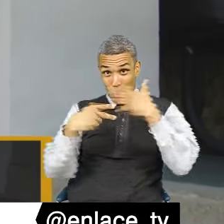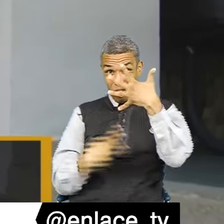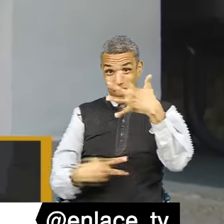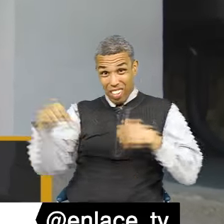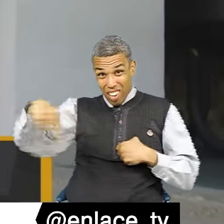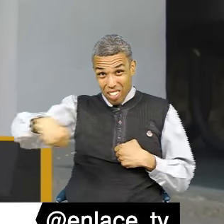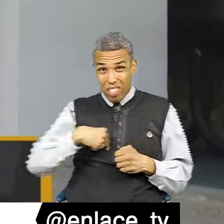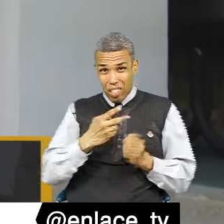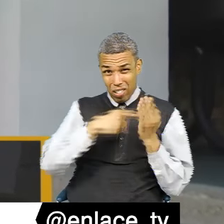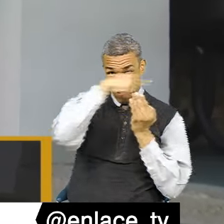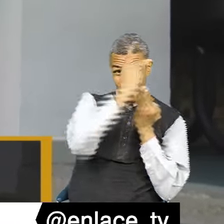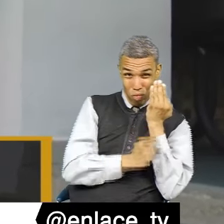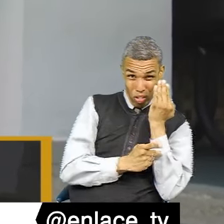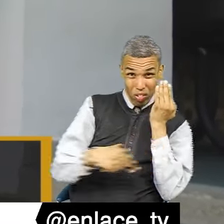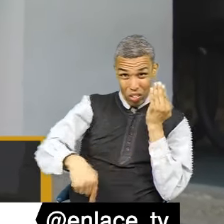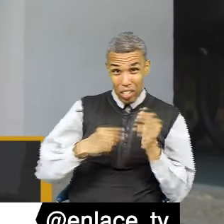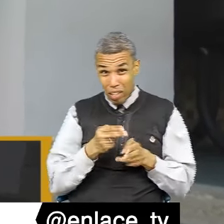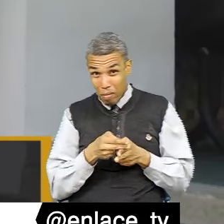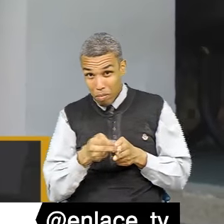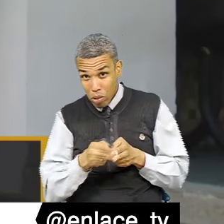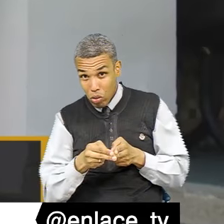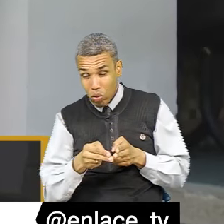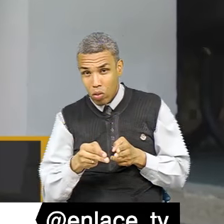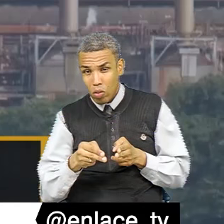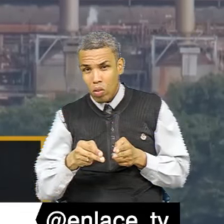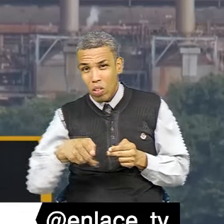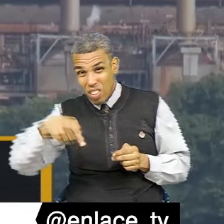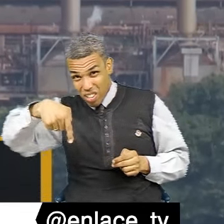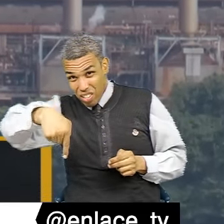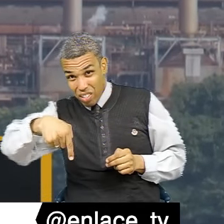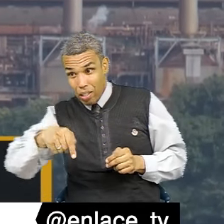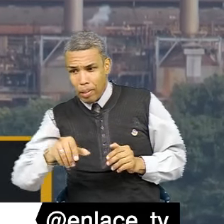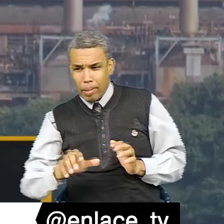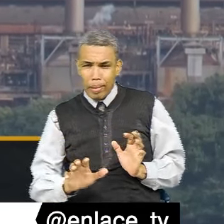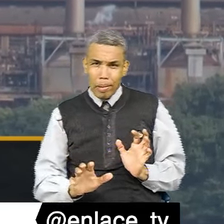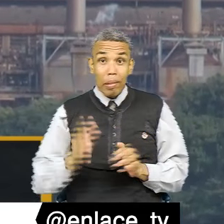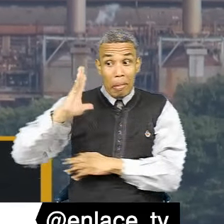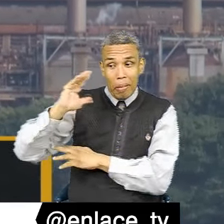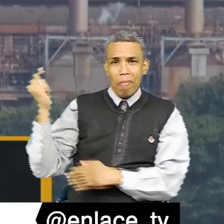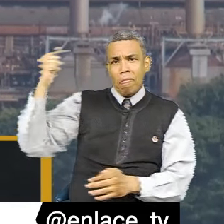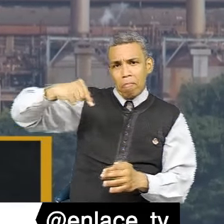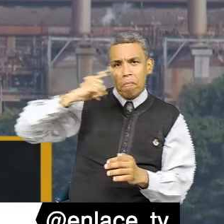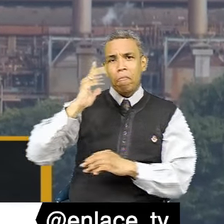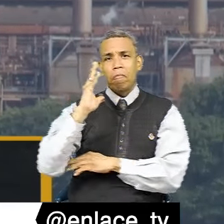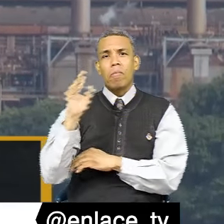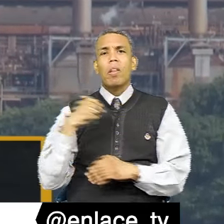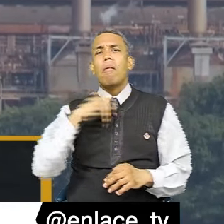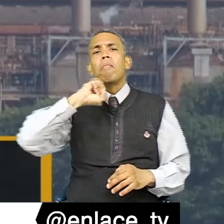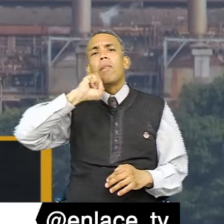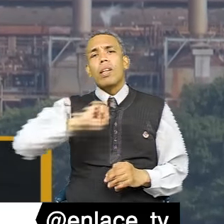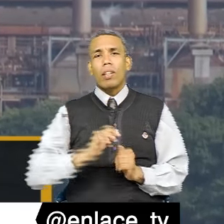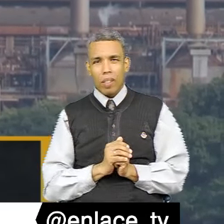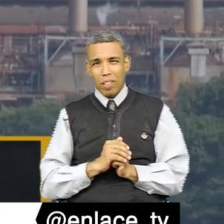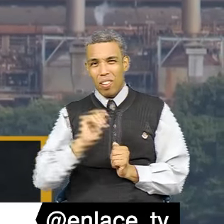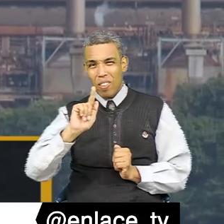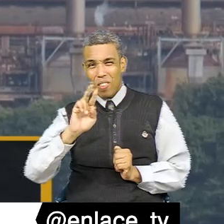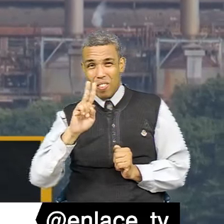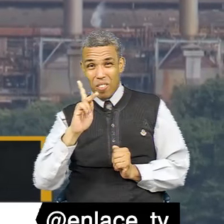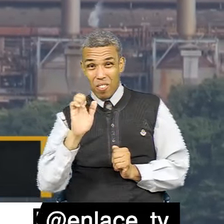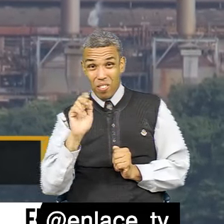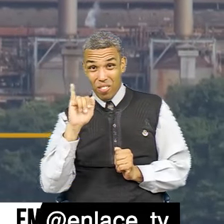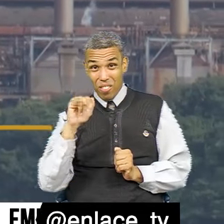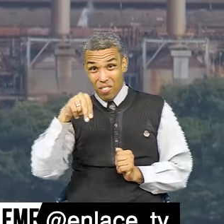capital a la capital petrolera de Colombia. Barranca Bermeja es este encuentro por la adjudicación que se ha hecho de bloques en este territorio